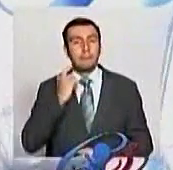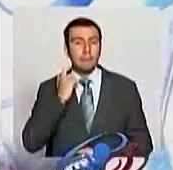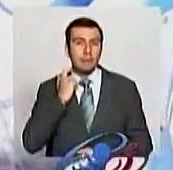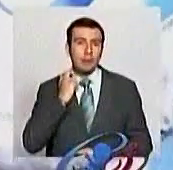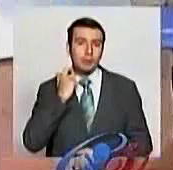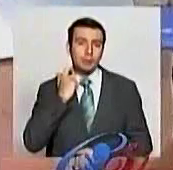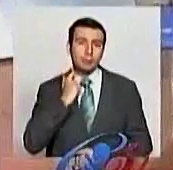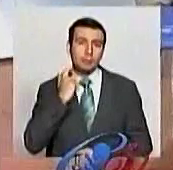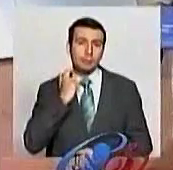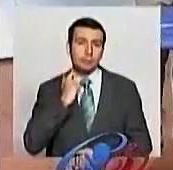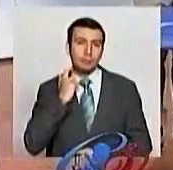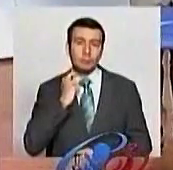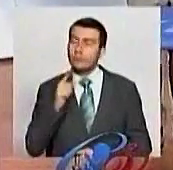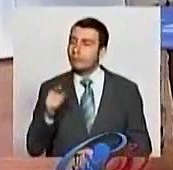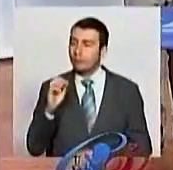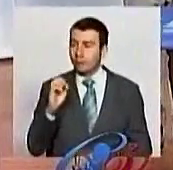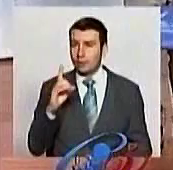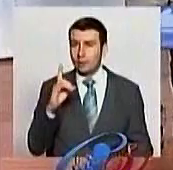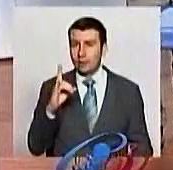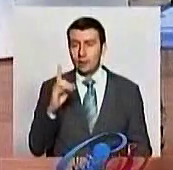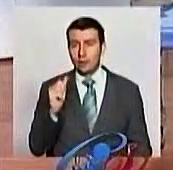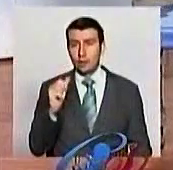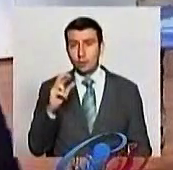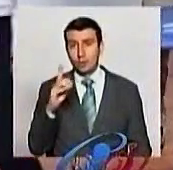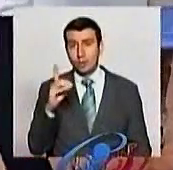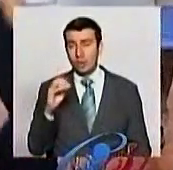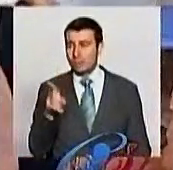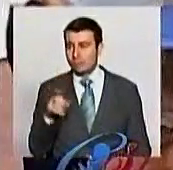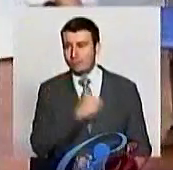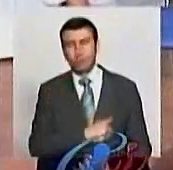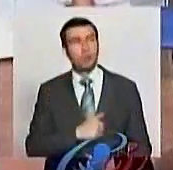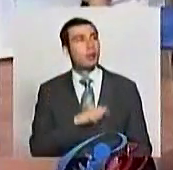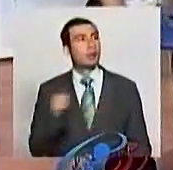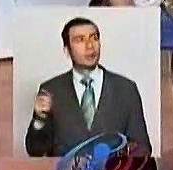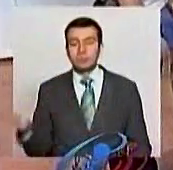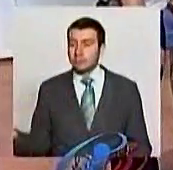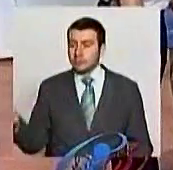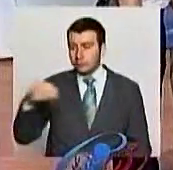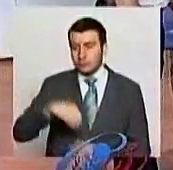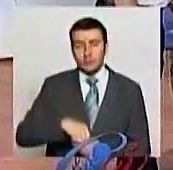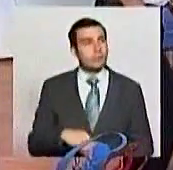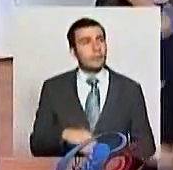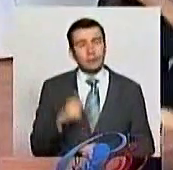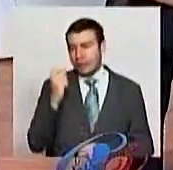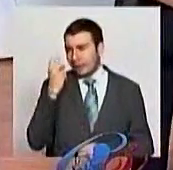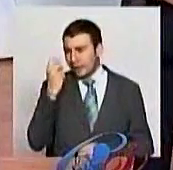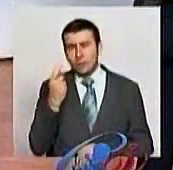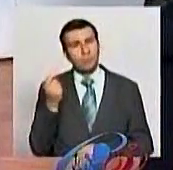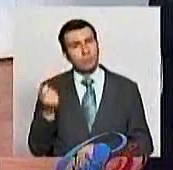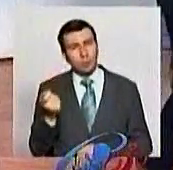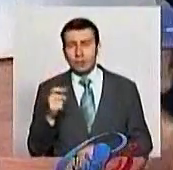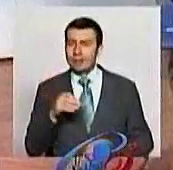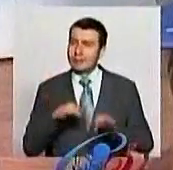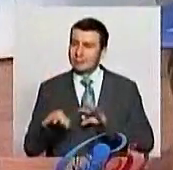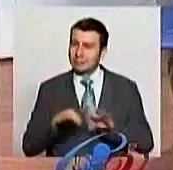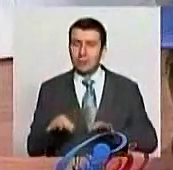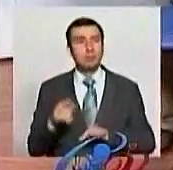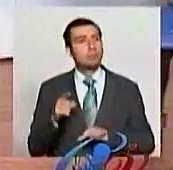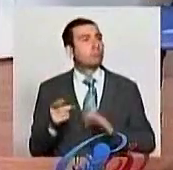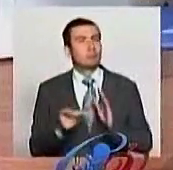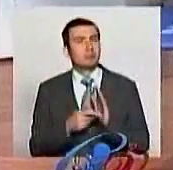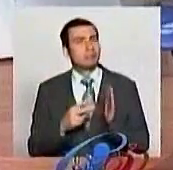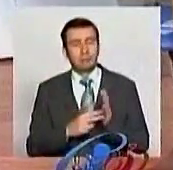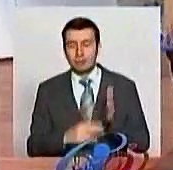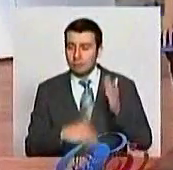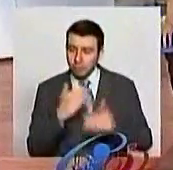cardiovascular. Doctor Eduardo, tenga la bondad de pasar a nuestro set y vamos a entender un poco, vamos a explicar muy bien en qué consiste el